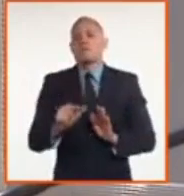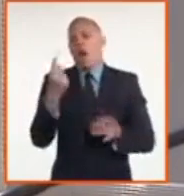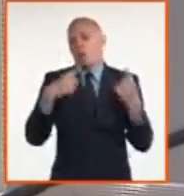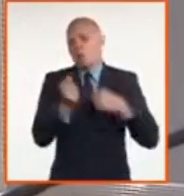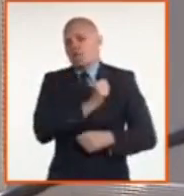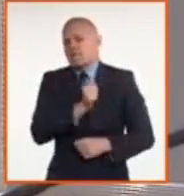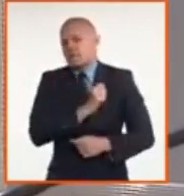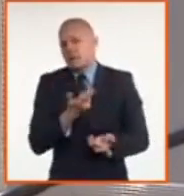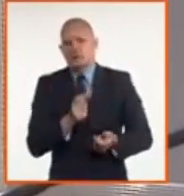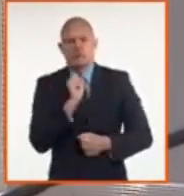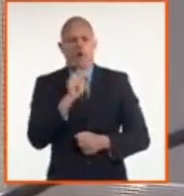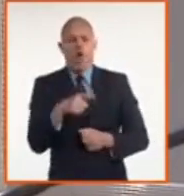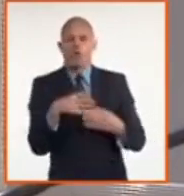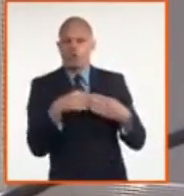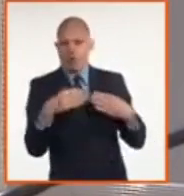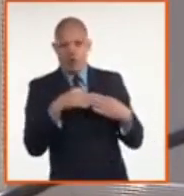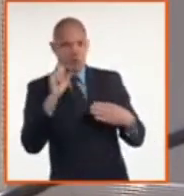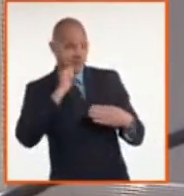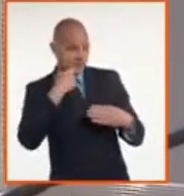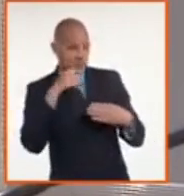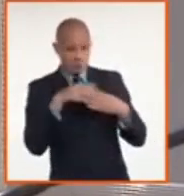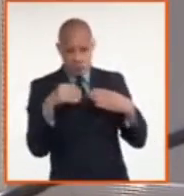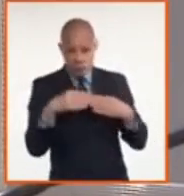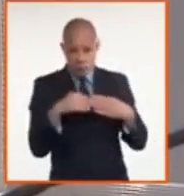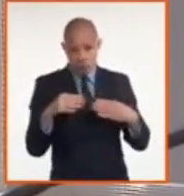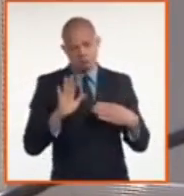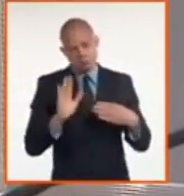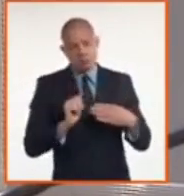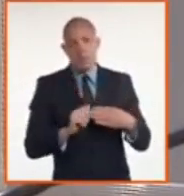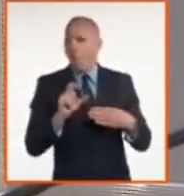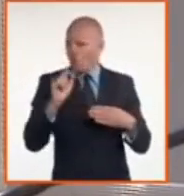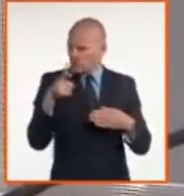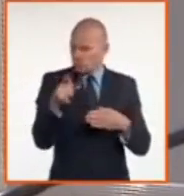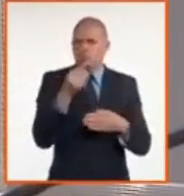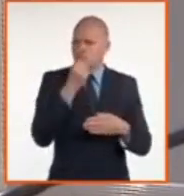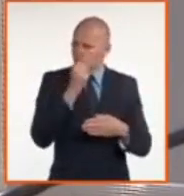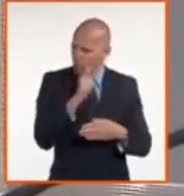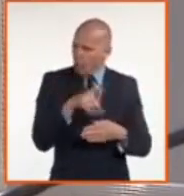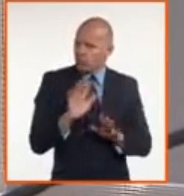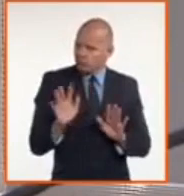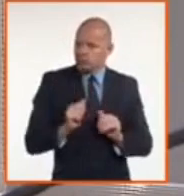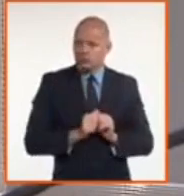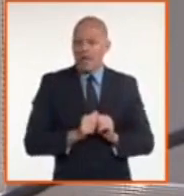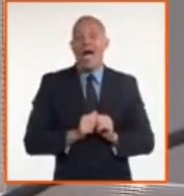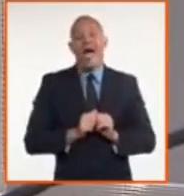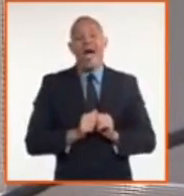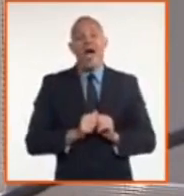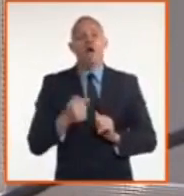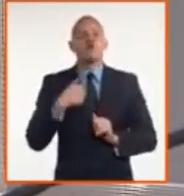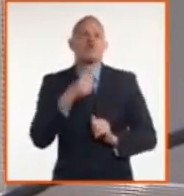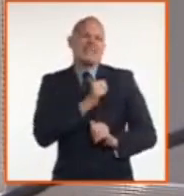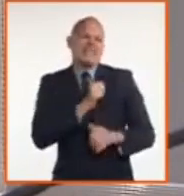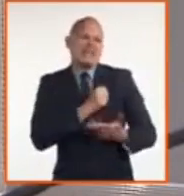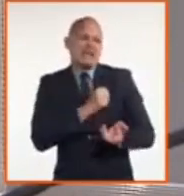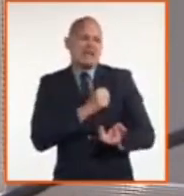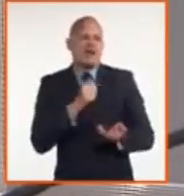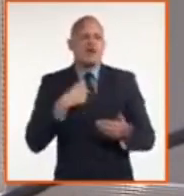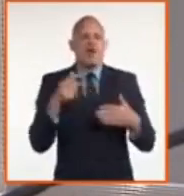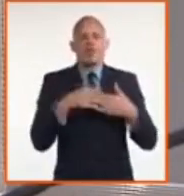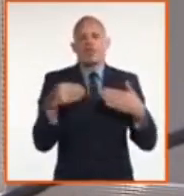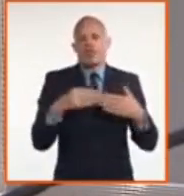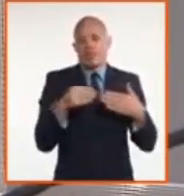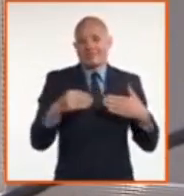explicó que se haya explicado en diferentes momentos y se reitera que esa limitada limitante está porque no han cambiado las condiciones